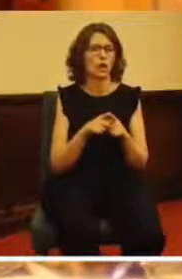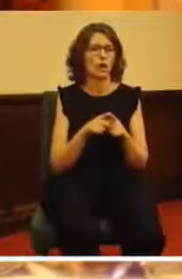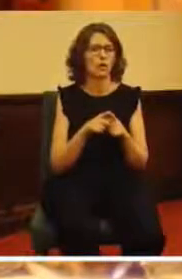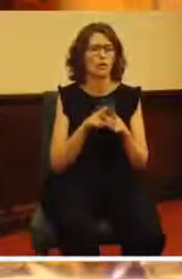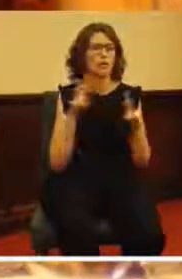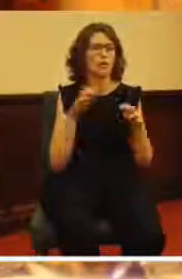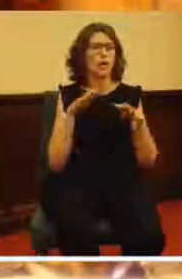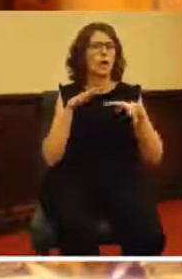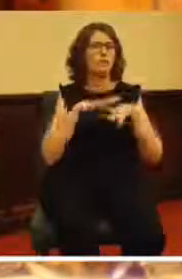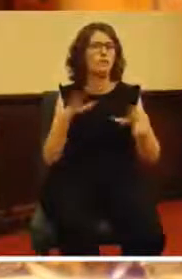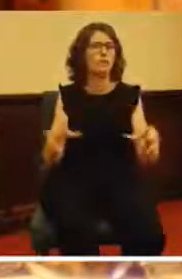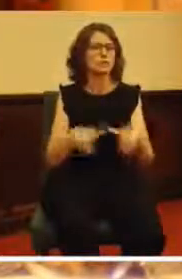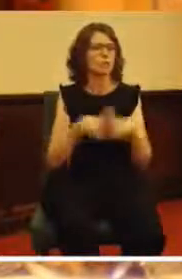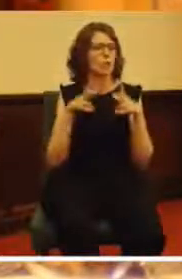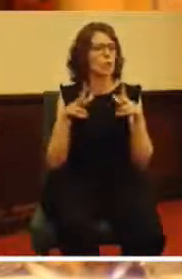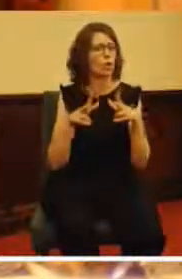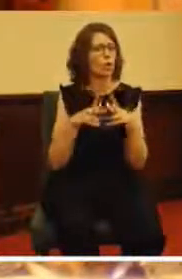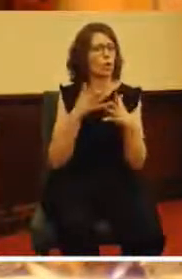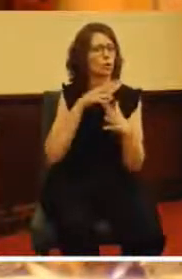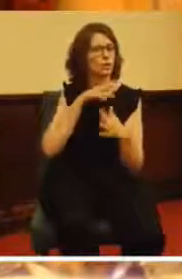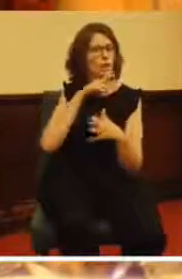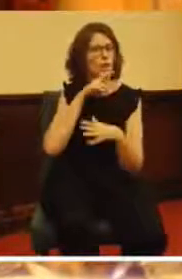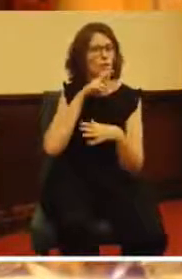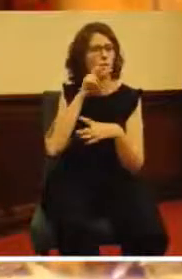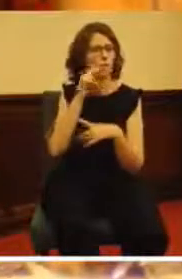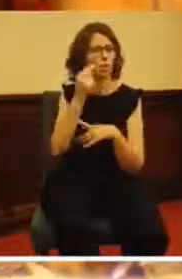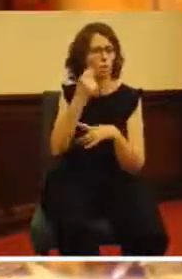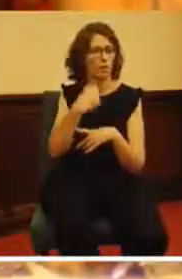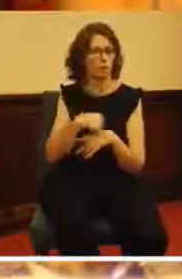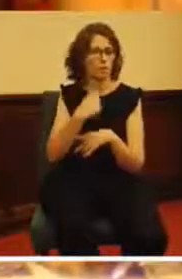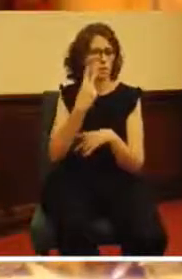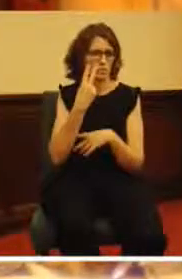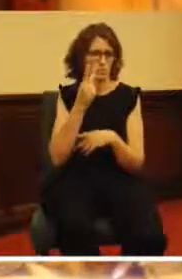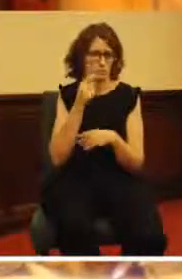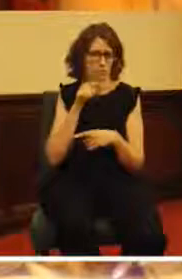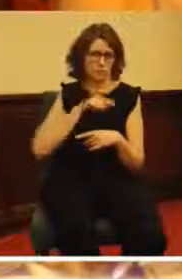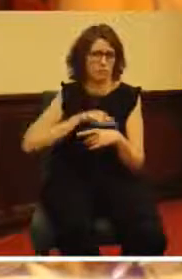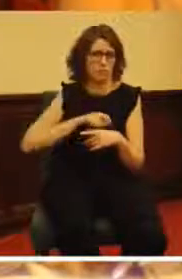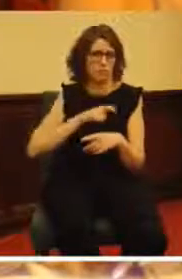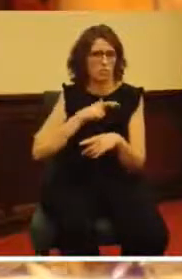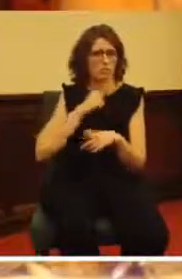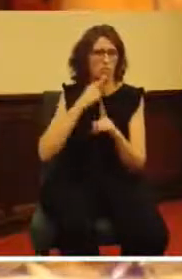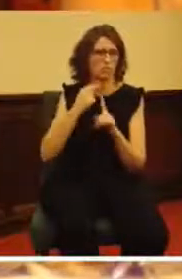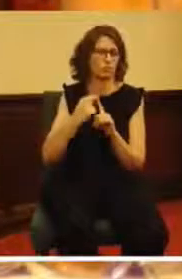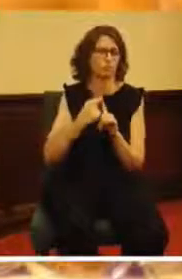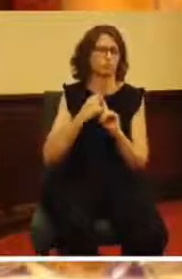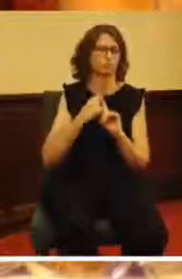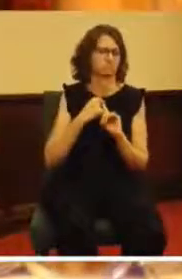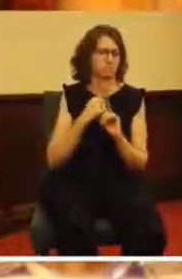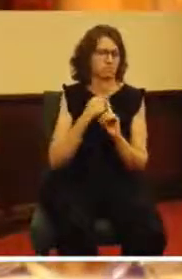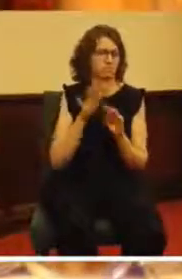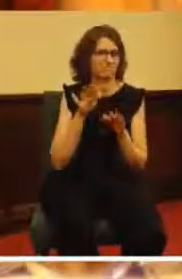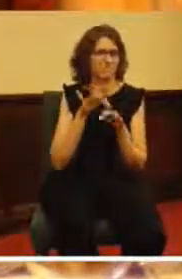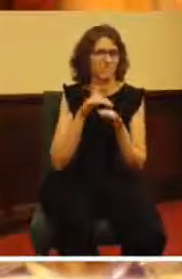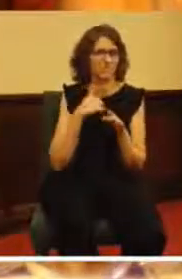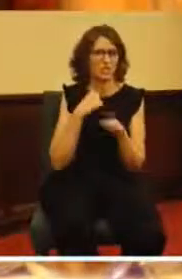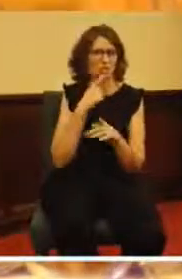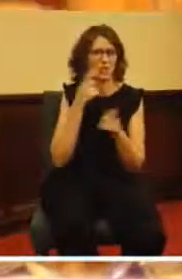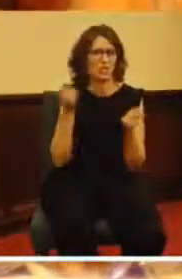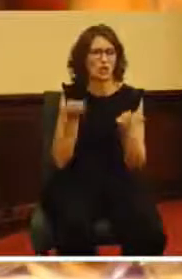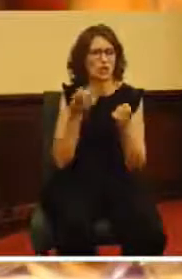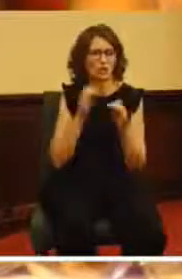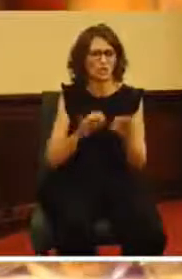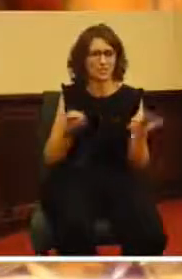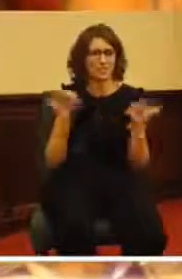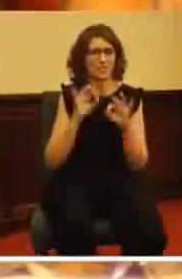de... Ah, vale, pues entonces yo le he visto que me miraba y me sentí un poco aludida porque yo no he divulgado nada. No, no, escuche,